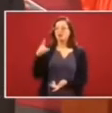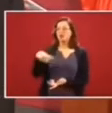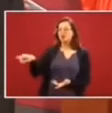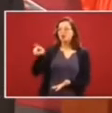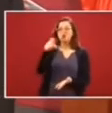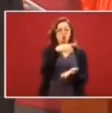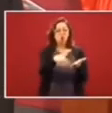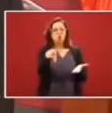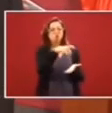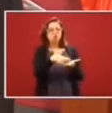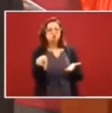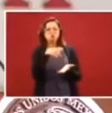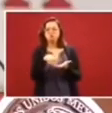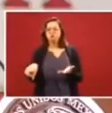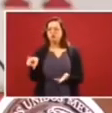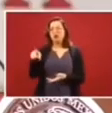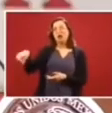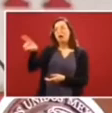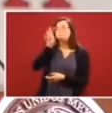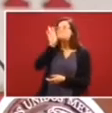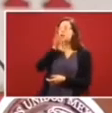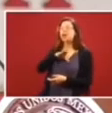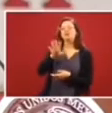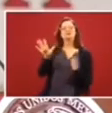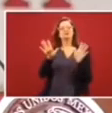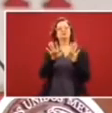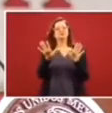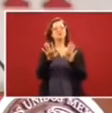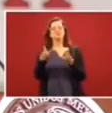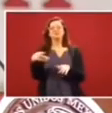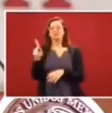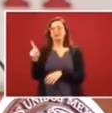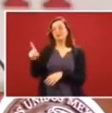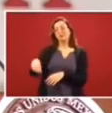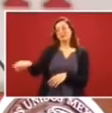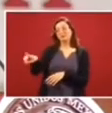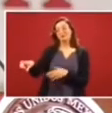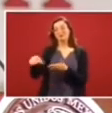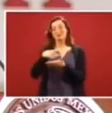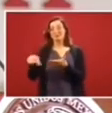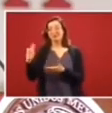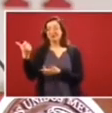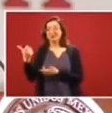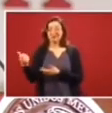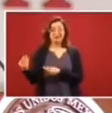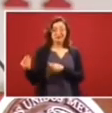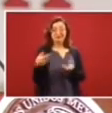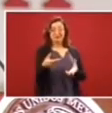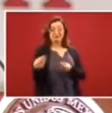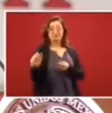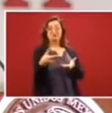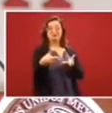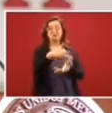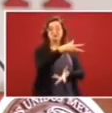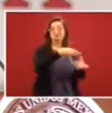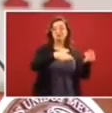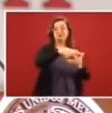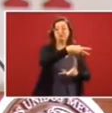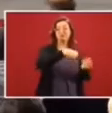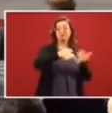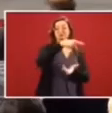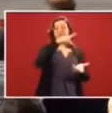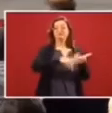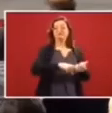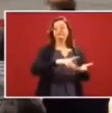PAN. Es a lo que le apostaba Vicente Fox y Felipe Calderón, para ellos seguir robando y haciendo de la seguridad